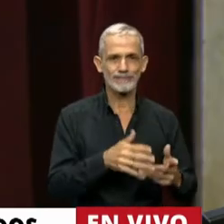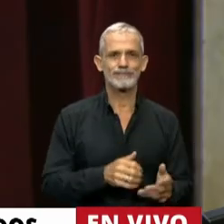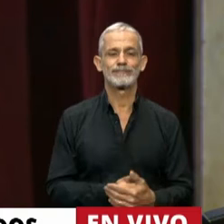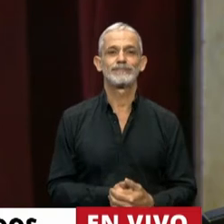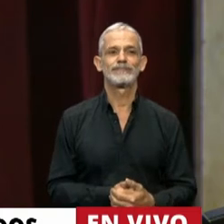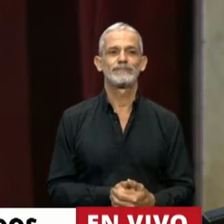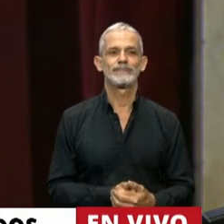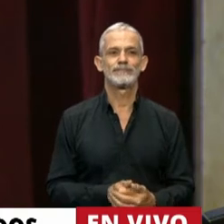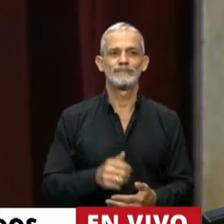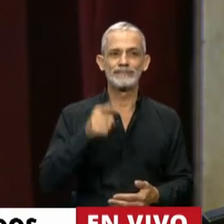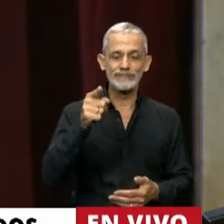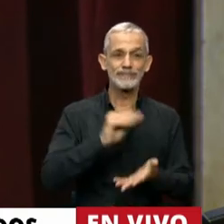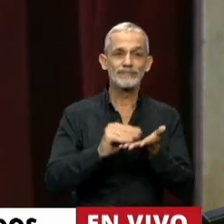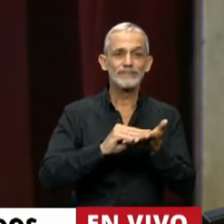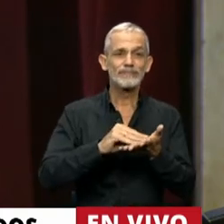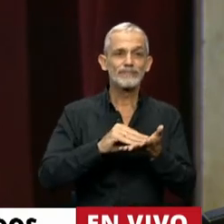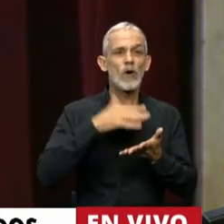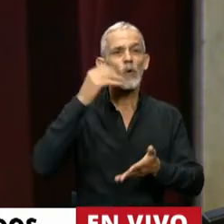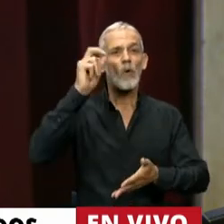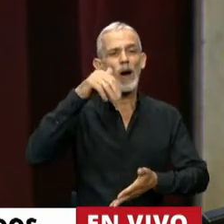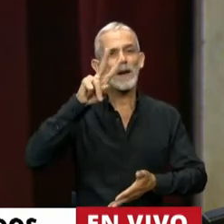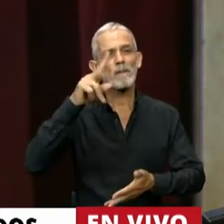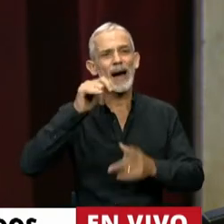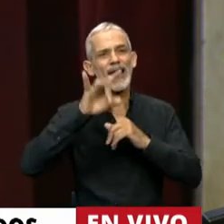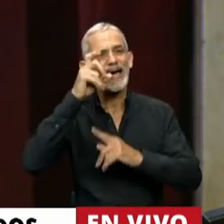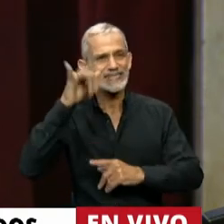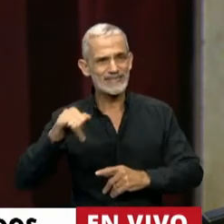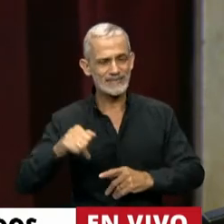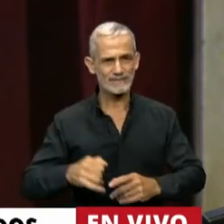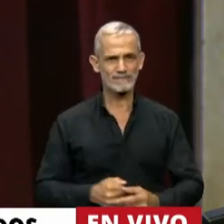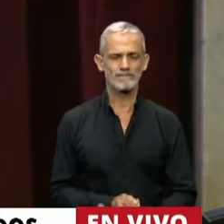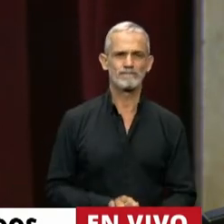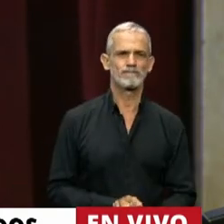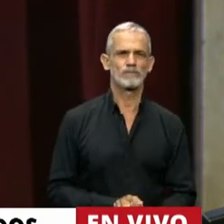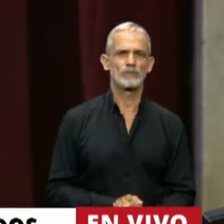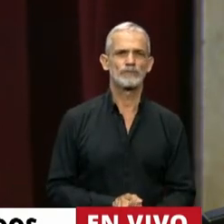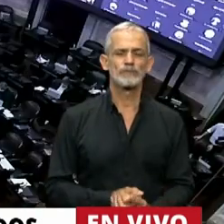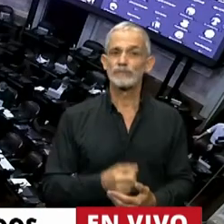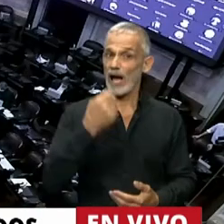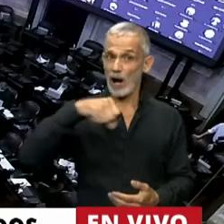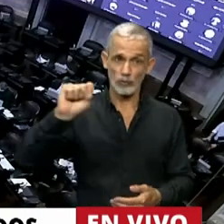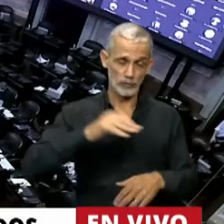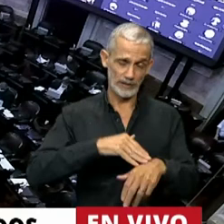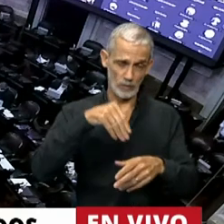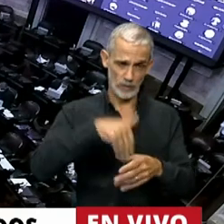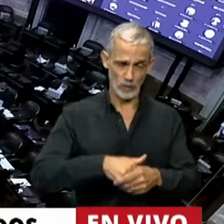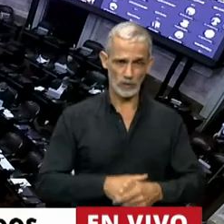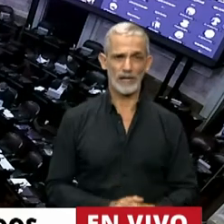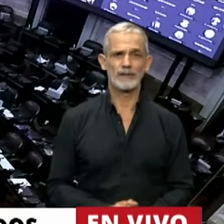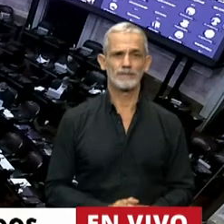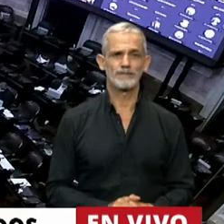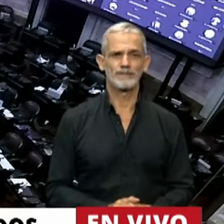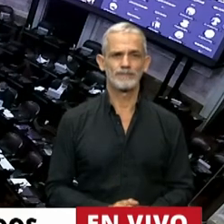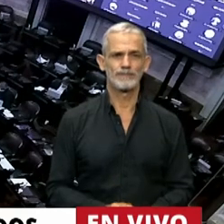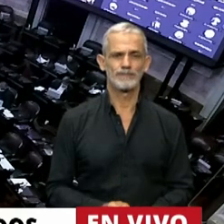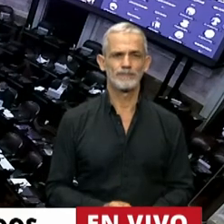Diputado Vázquez Juan. ausente a la hora de votar.